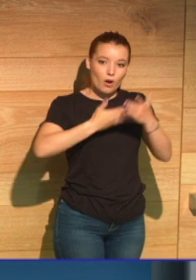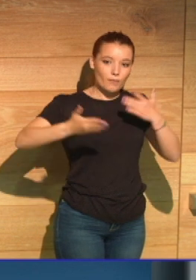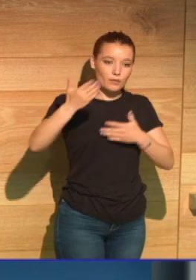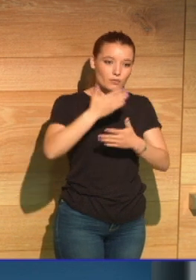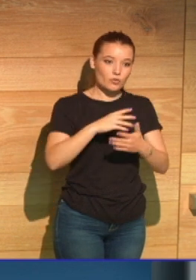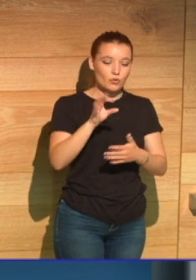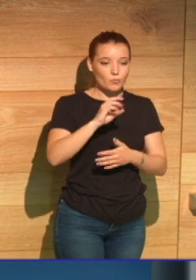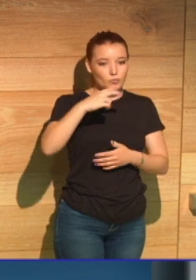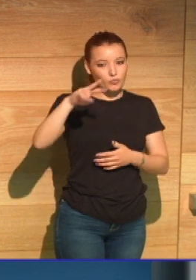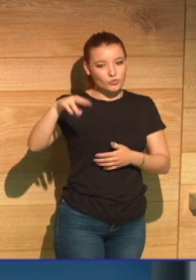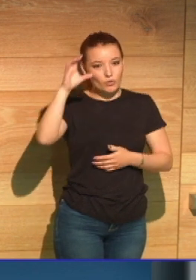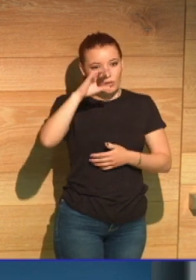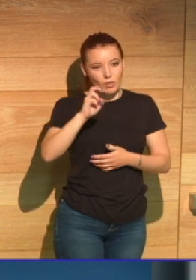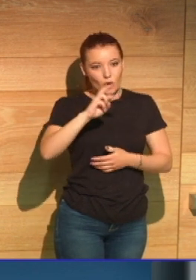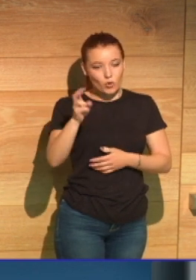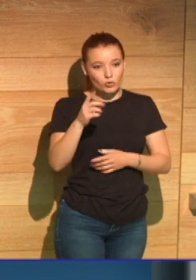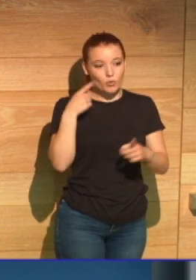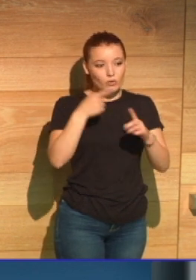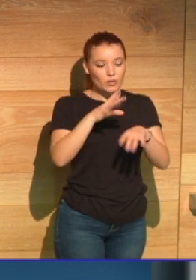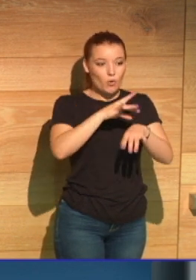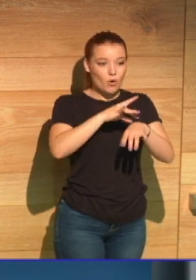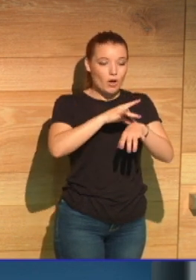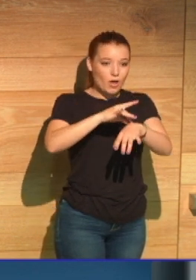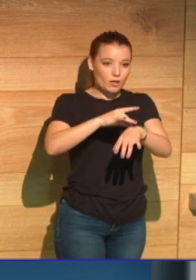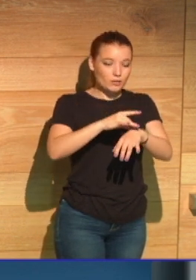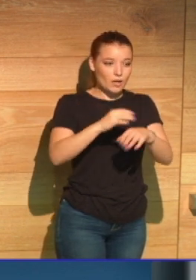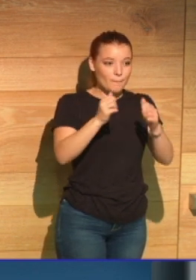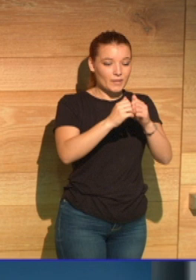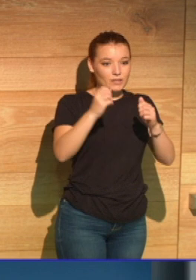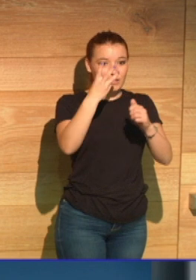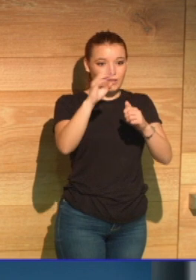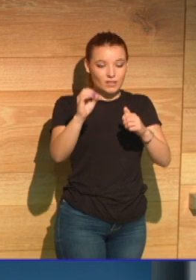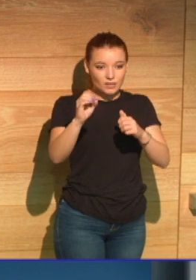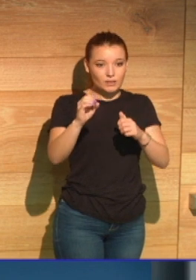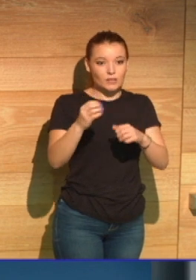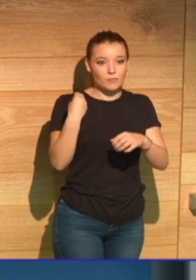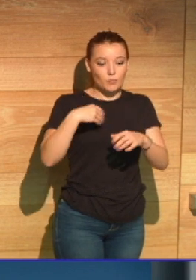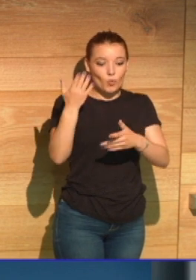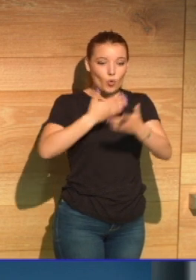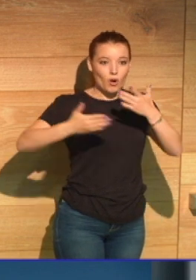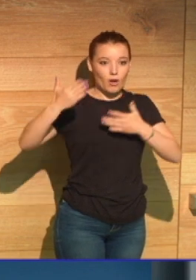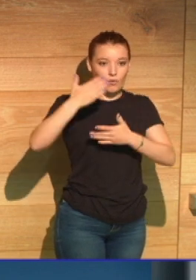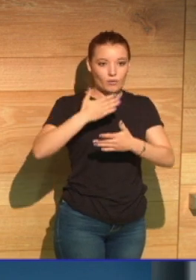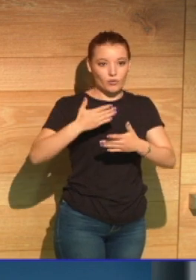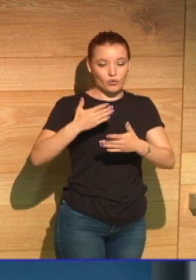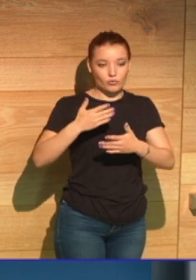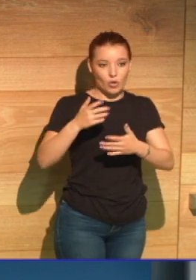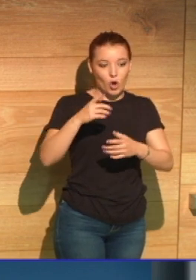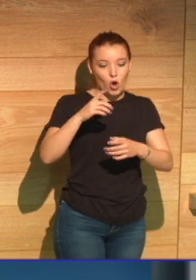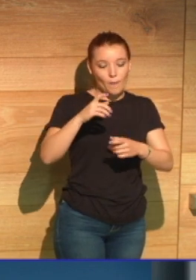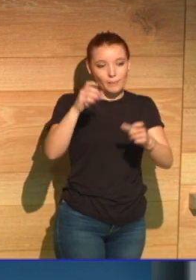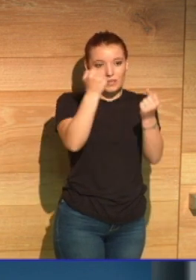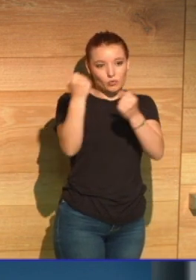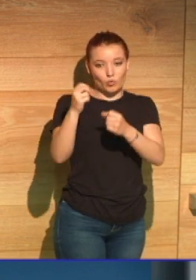para discutir sobre la Agenda 2030 en colaboración con la Oficina de Ciencias de la UNESCO, la oficina en Montevideo, y con la Red